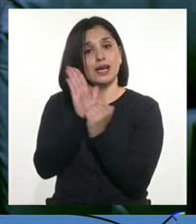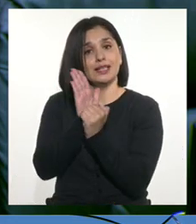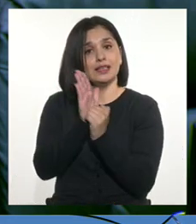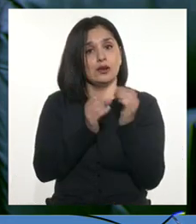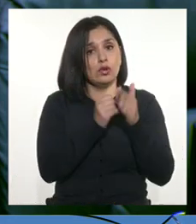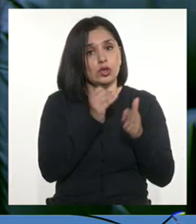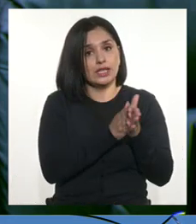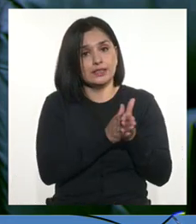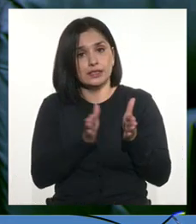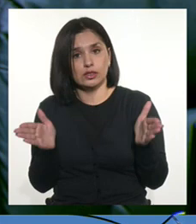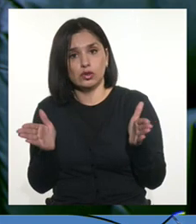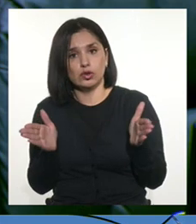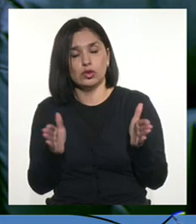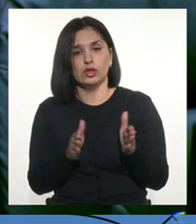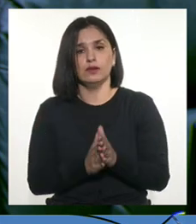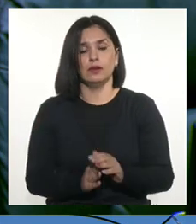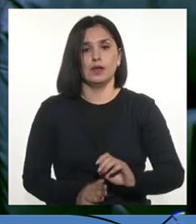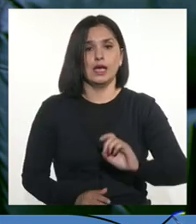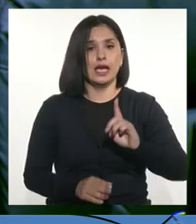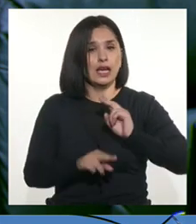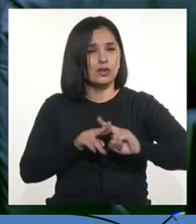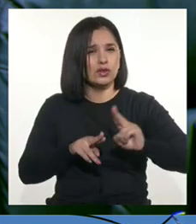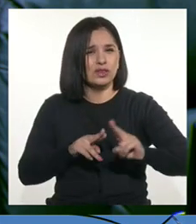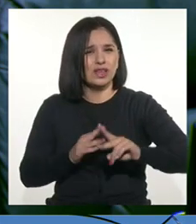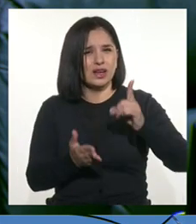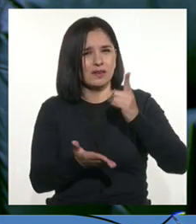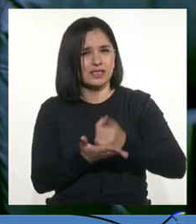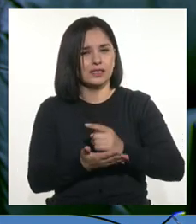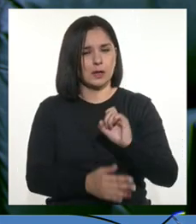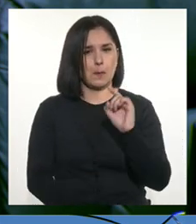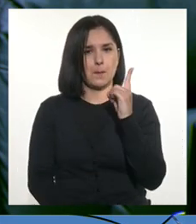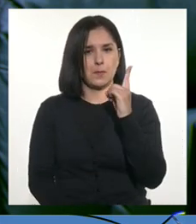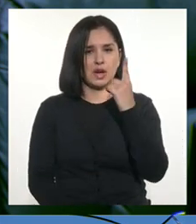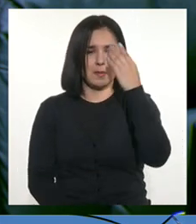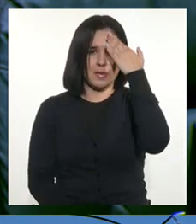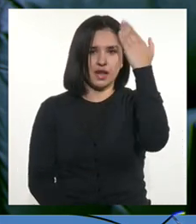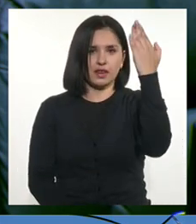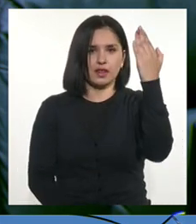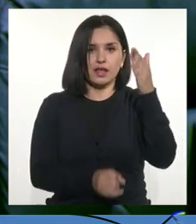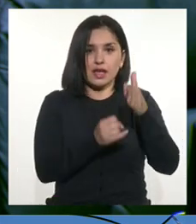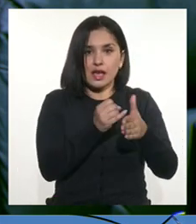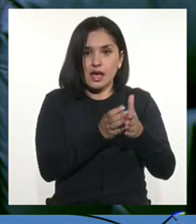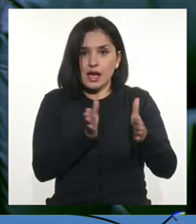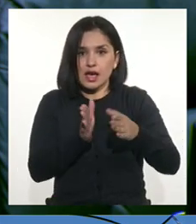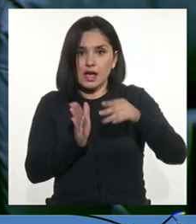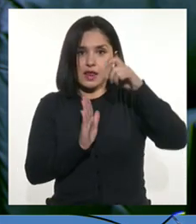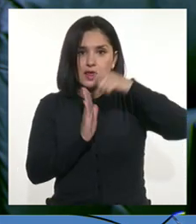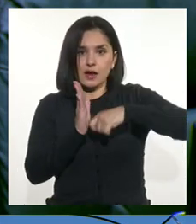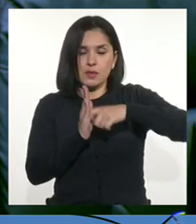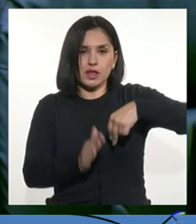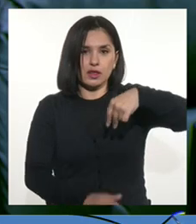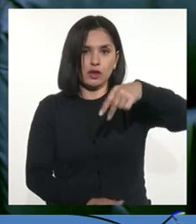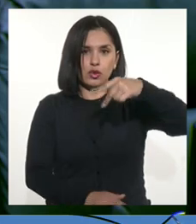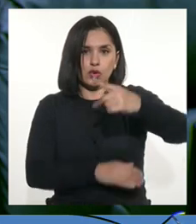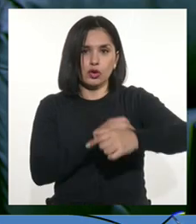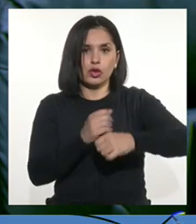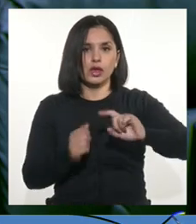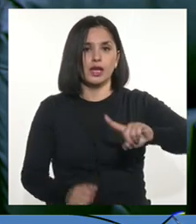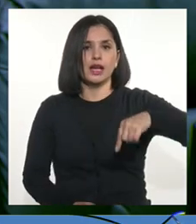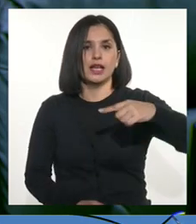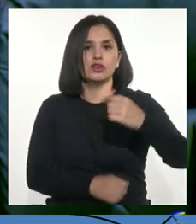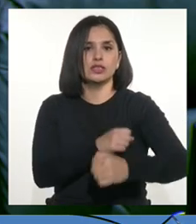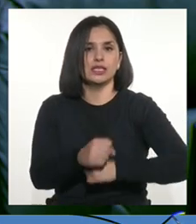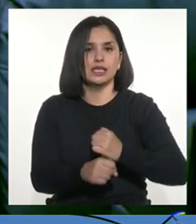se deberá elaborar a más tardar el primer día hábil del mes de junio del año siguiente a la publicación de la ley